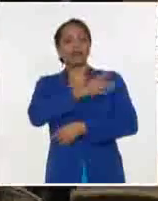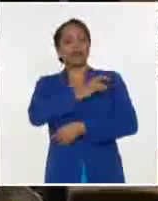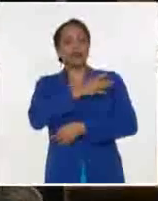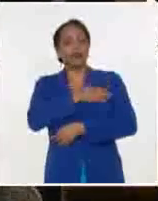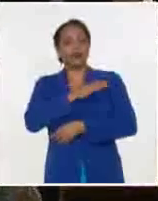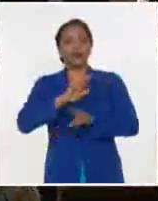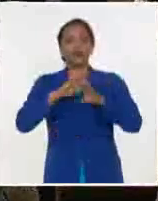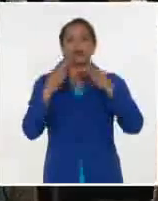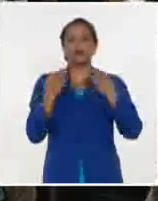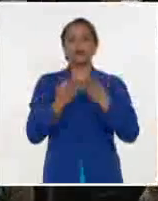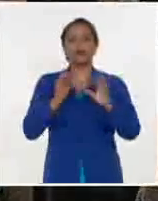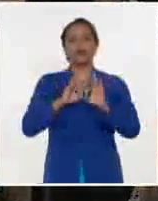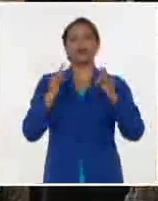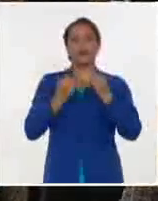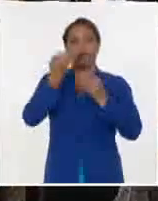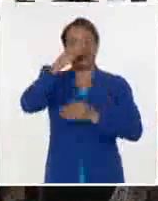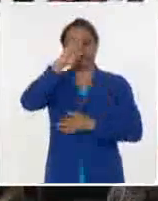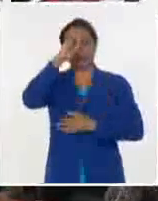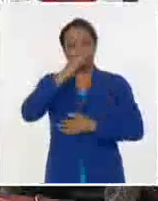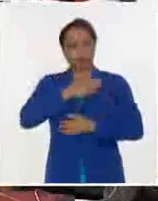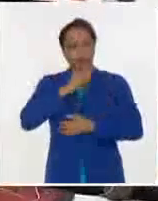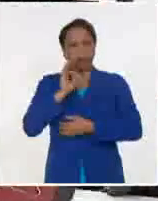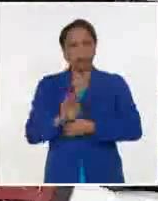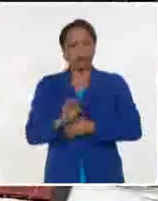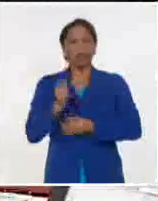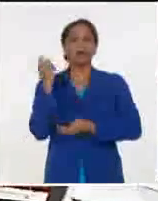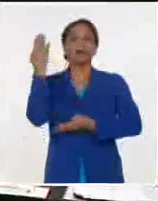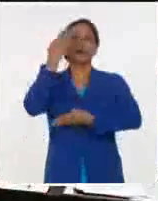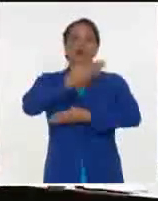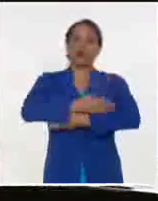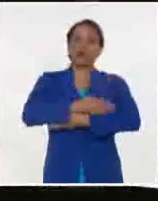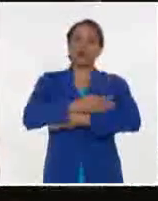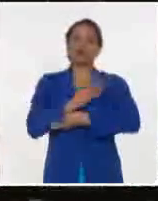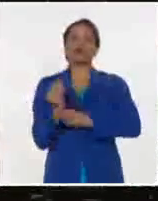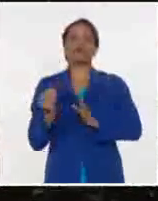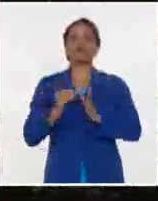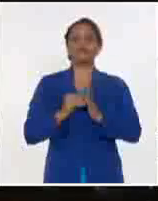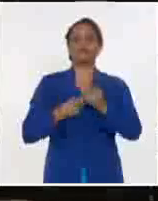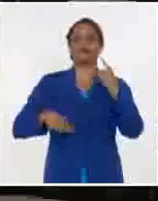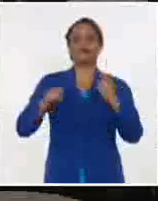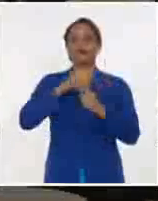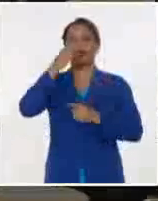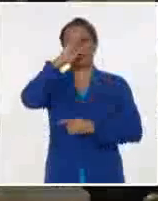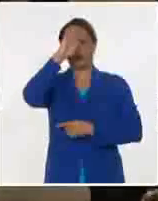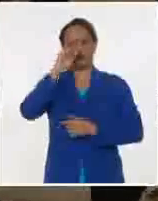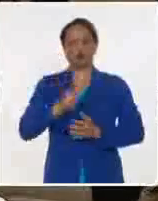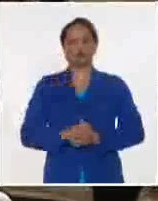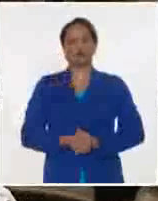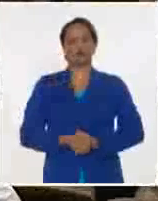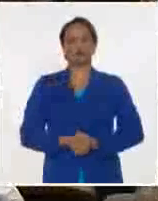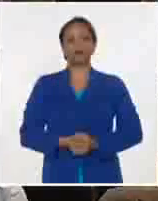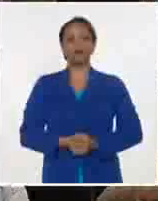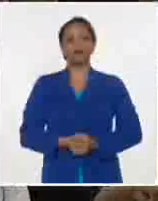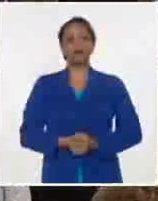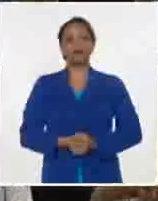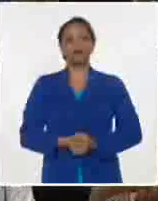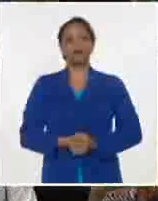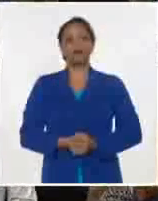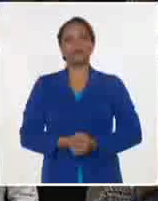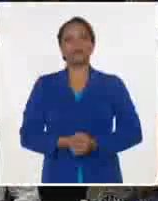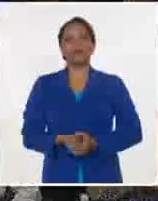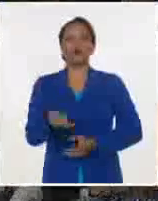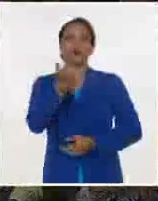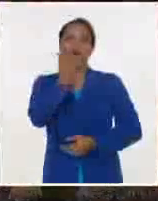ha provocado en la familia cubana, el bloqueo impuesto contra nuestro pueblo. Como víctimas directas